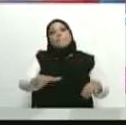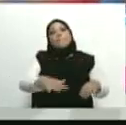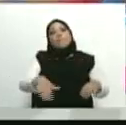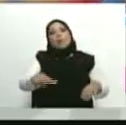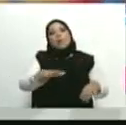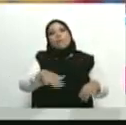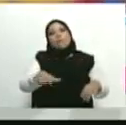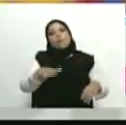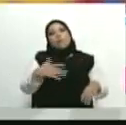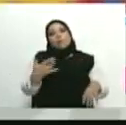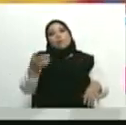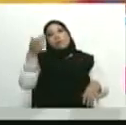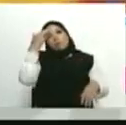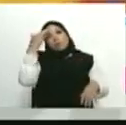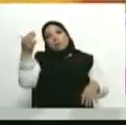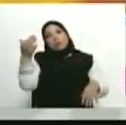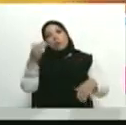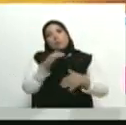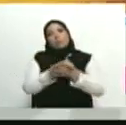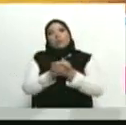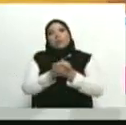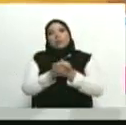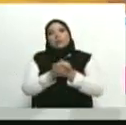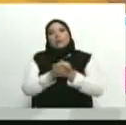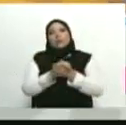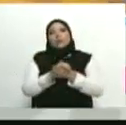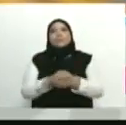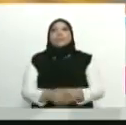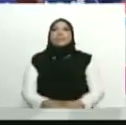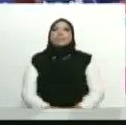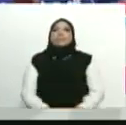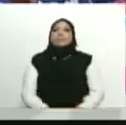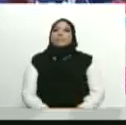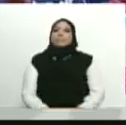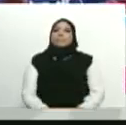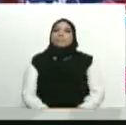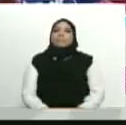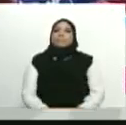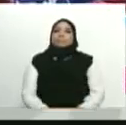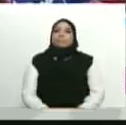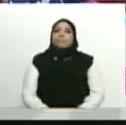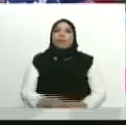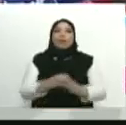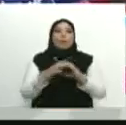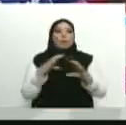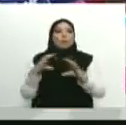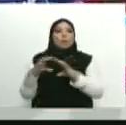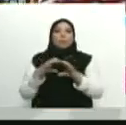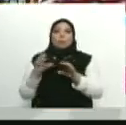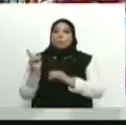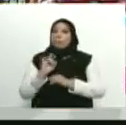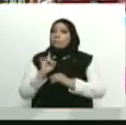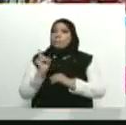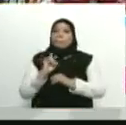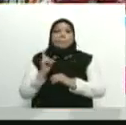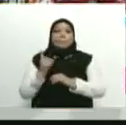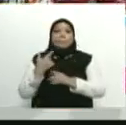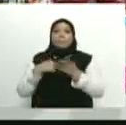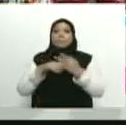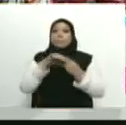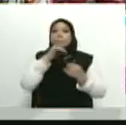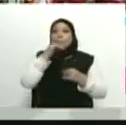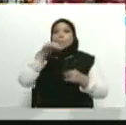Barina, mi saludo, Sabaneta de Barina. Y a la Fuerza Real, ahí no había autobuses de afuera, era